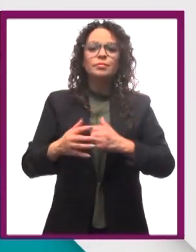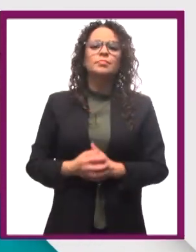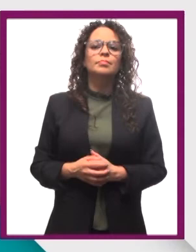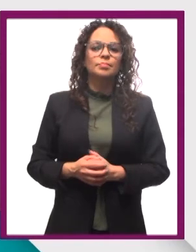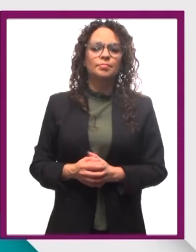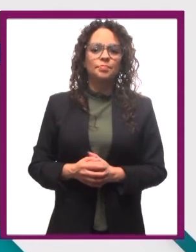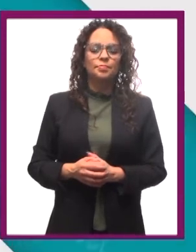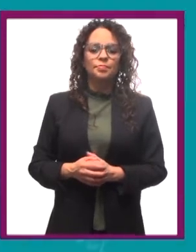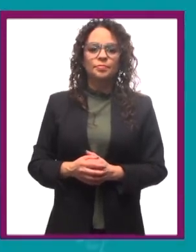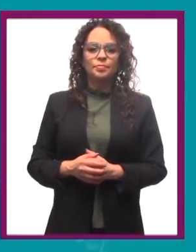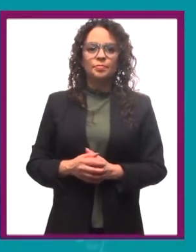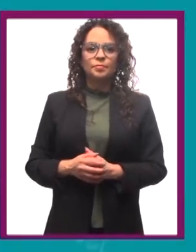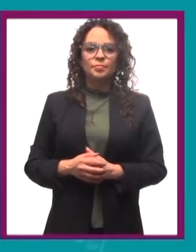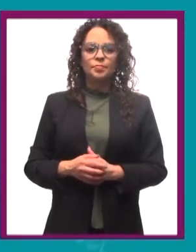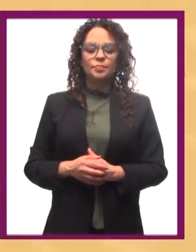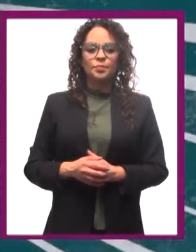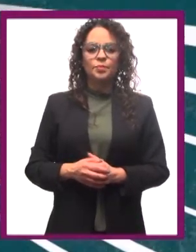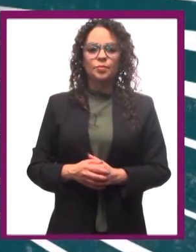quieras.